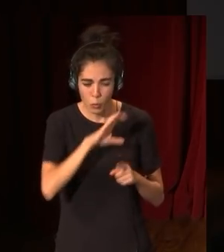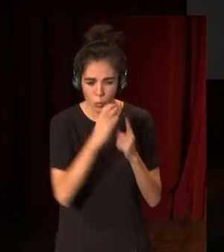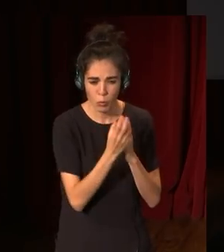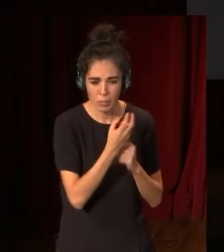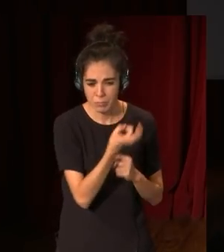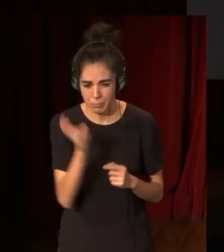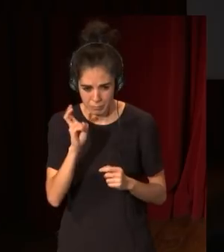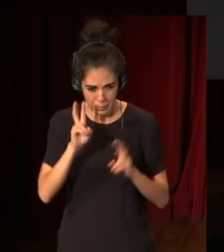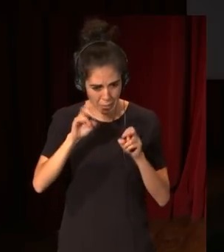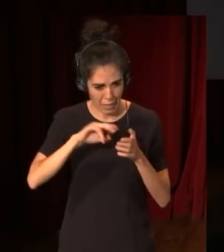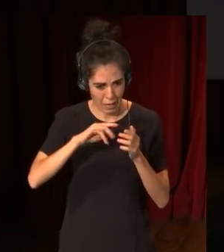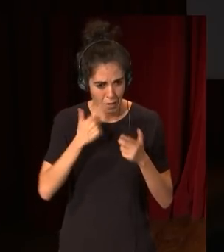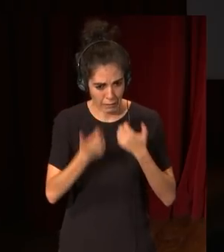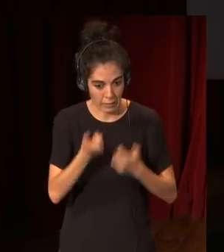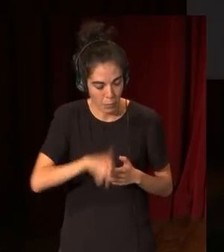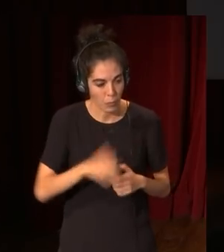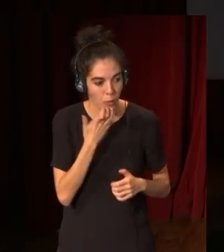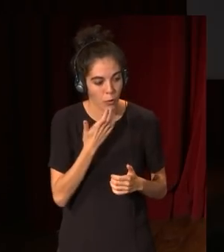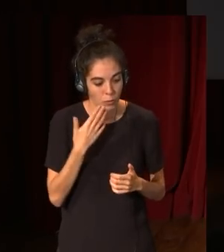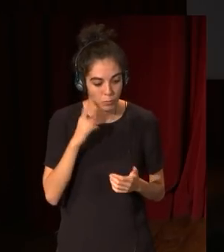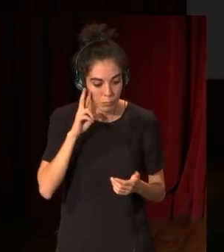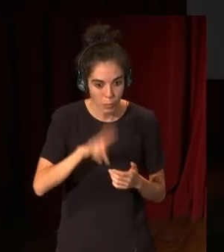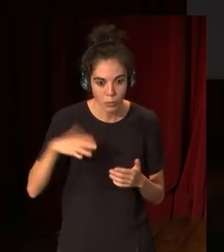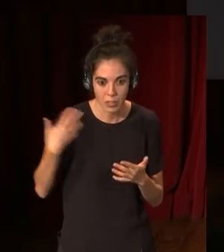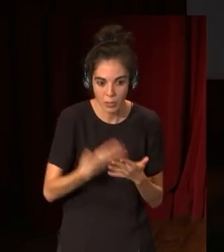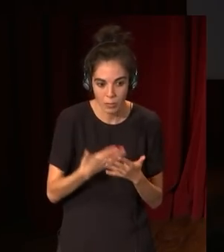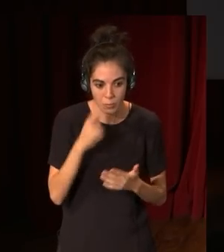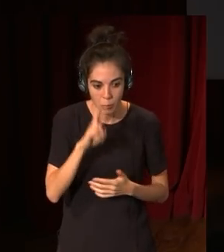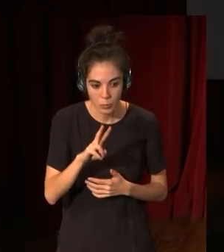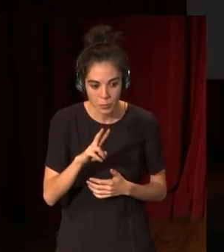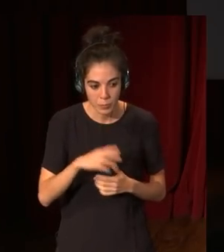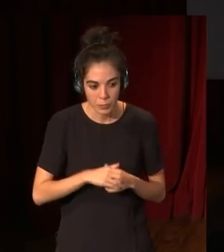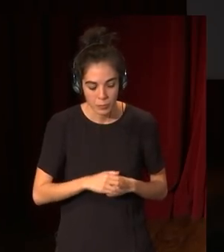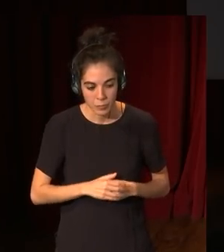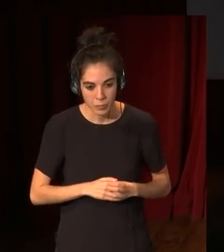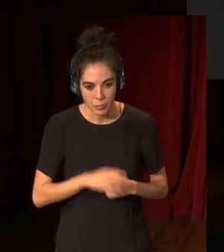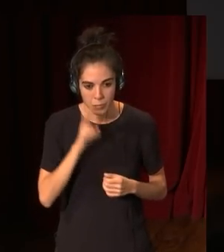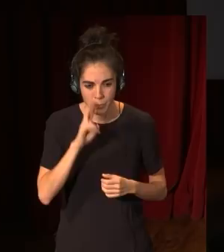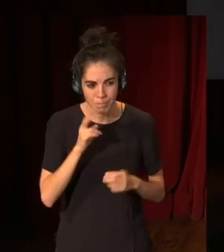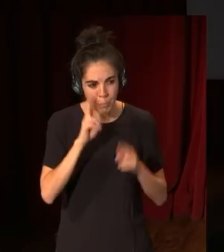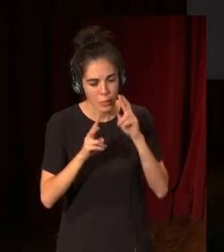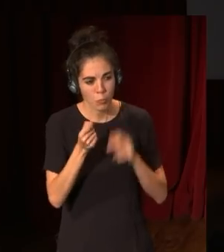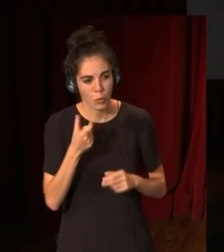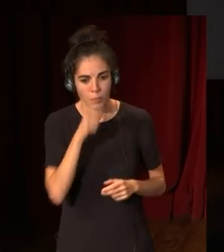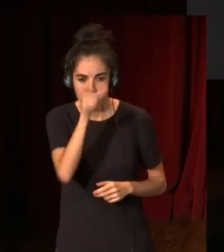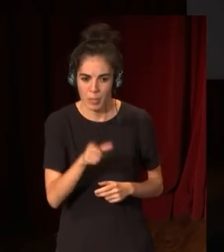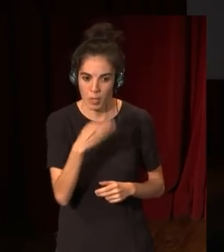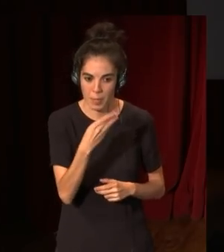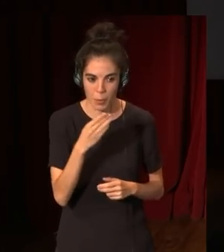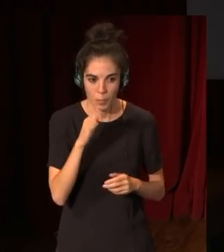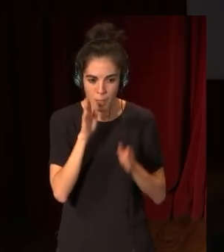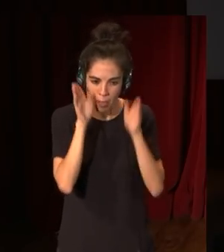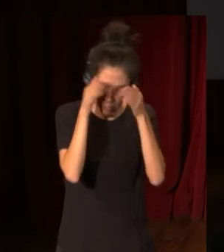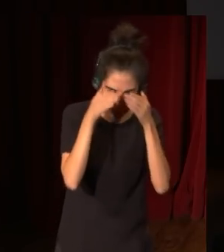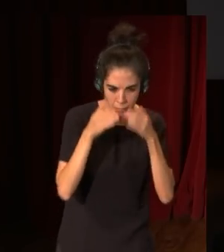hemos visto hasta ahora no hemos tenido la espera fi ha tenido una visión demasiado cerrada de la figura de bermejo con este